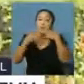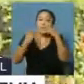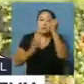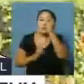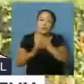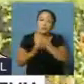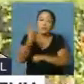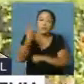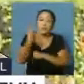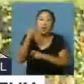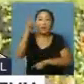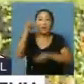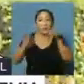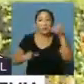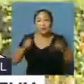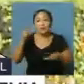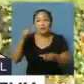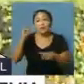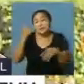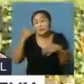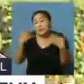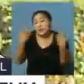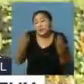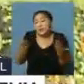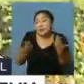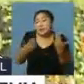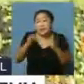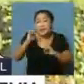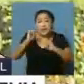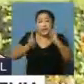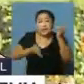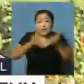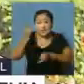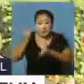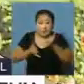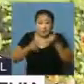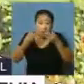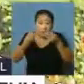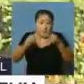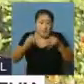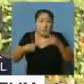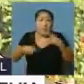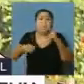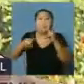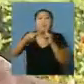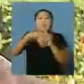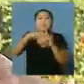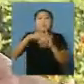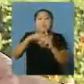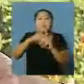gracias a Dios la gente, tuvimos una buena repercusión de la población.